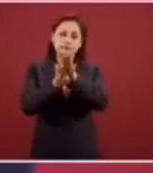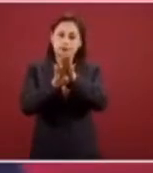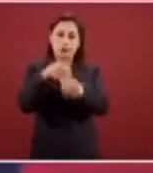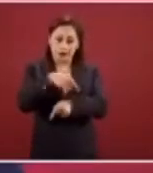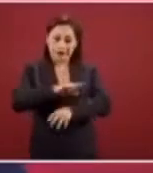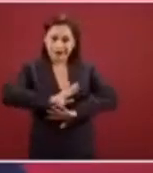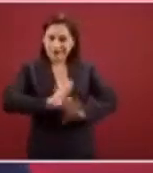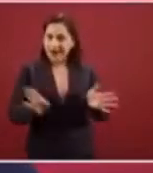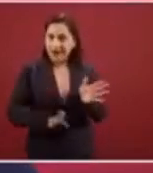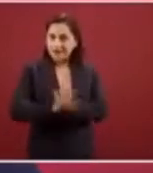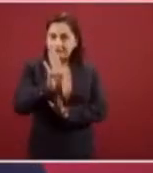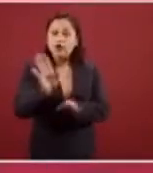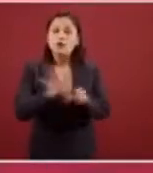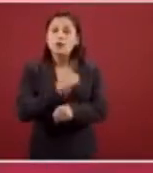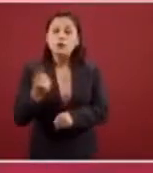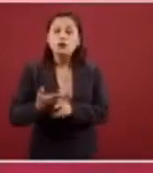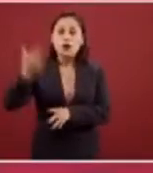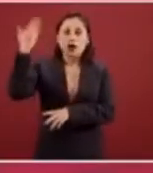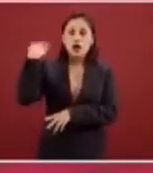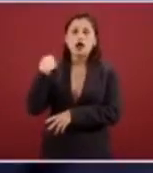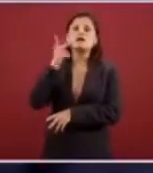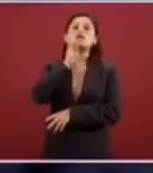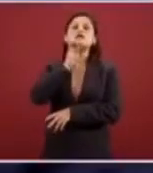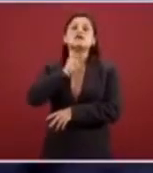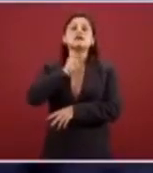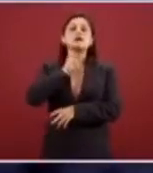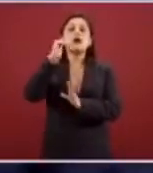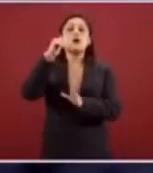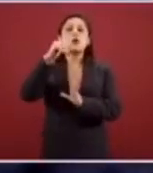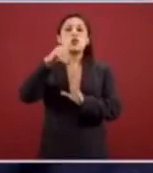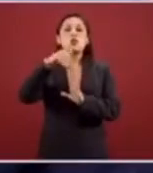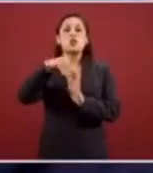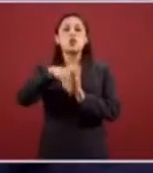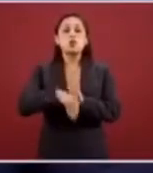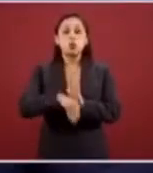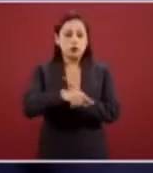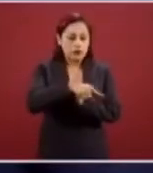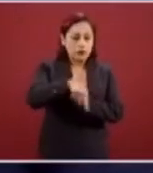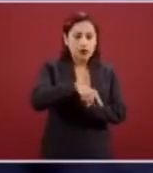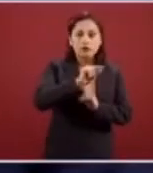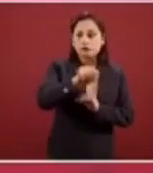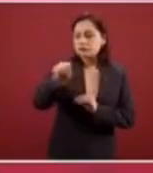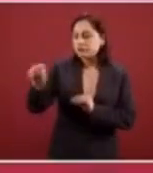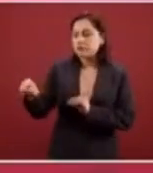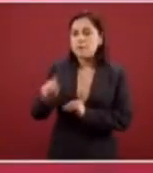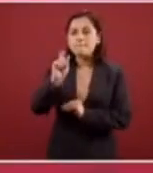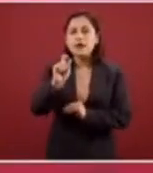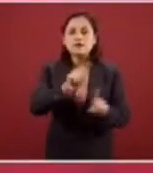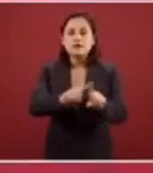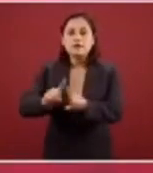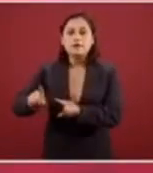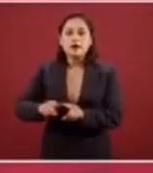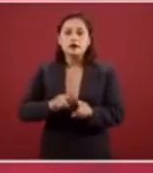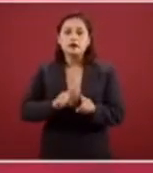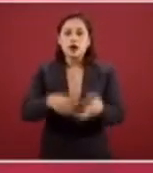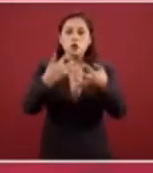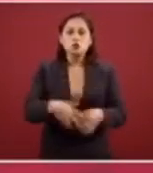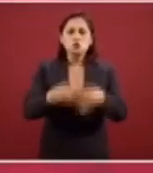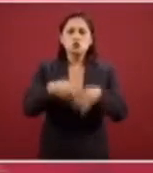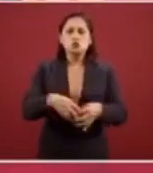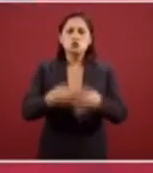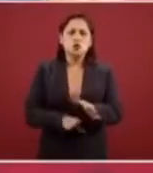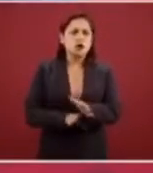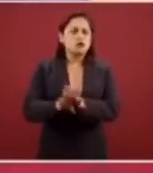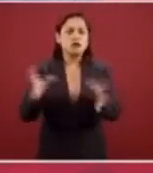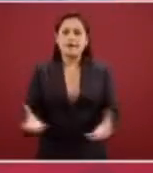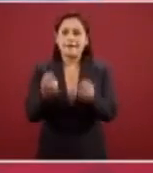sacaron porque se detuvo la caída en la producción. Ya están trabajando en 20 campos petroleros. Está creciendo la producción. Vamos a